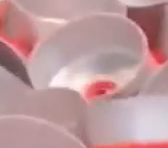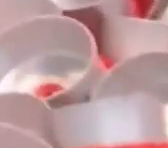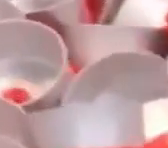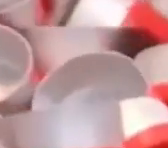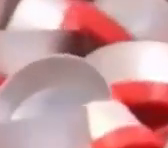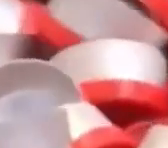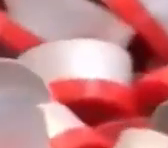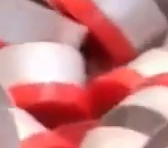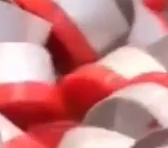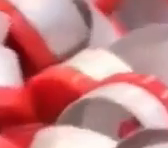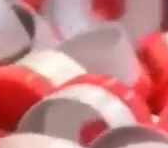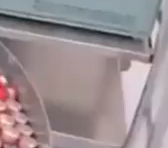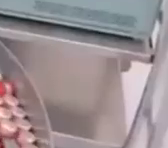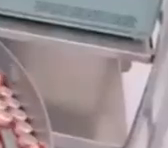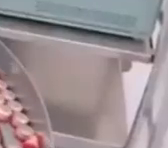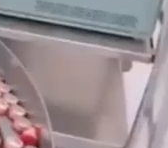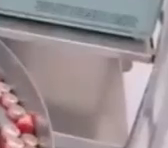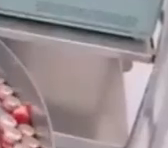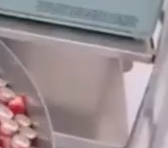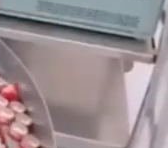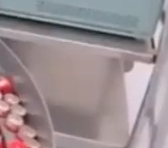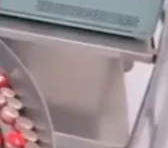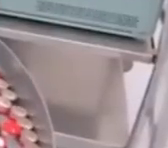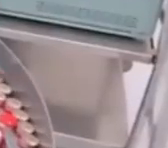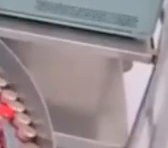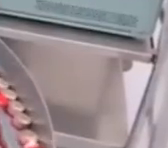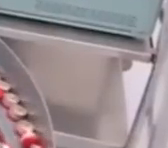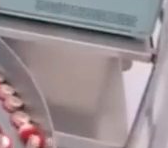marcos medina noticias 12